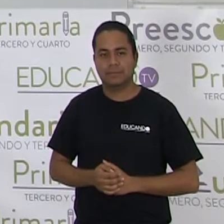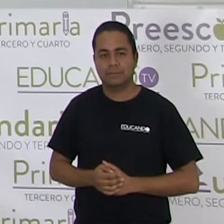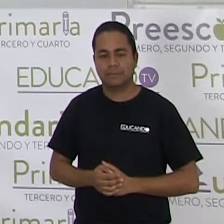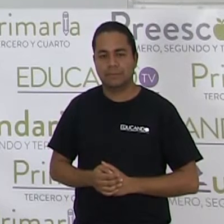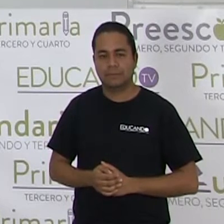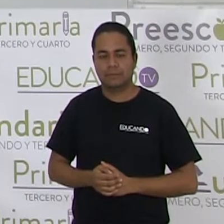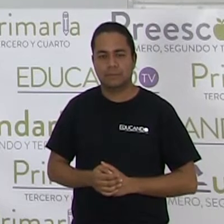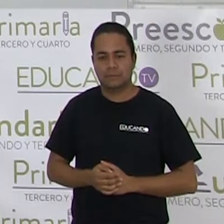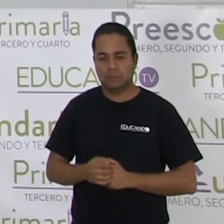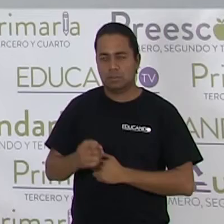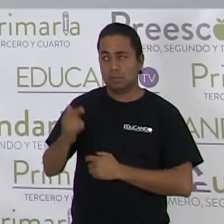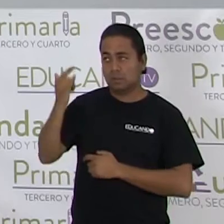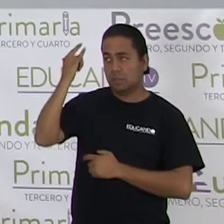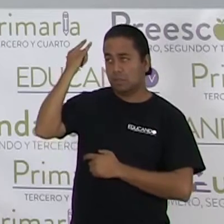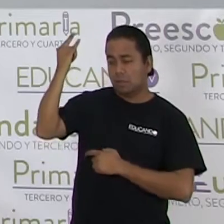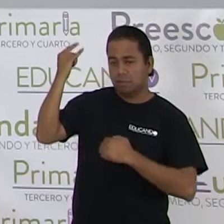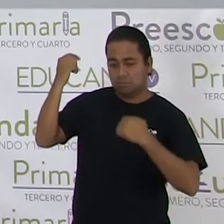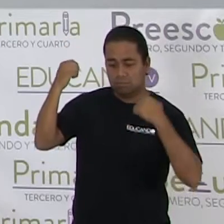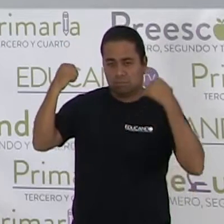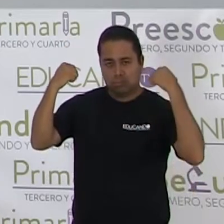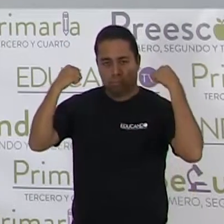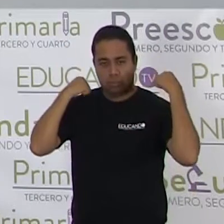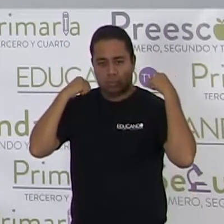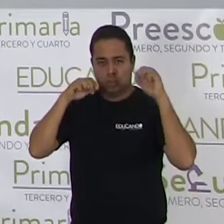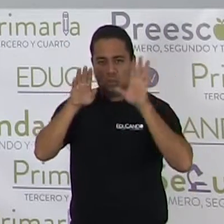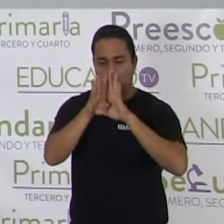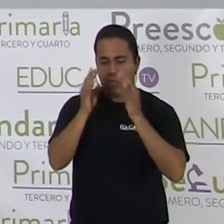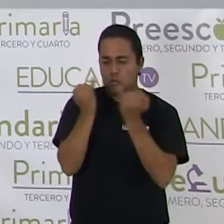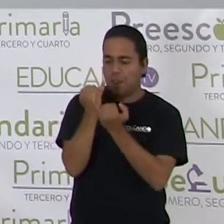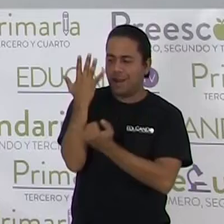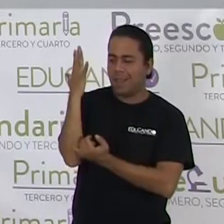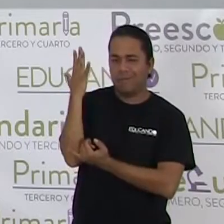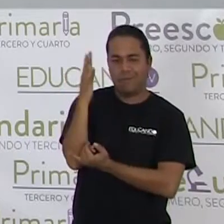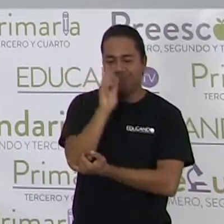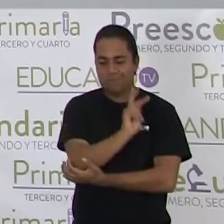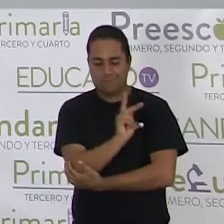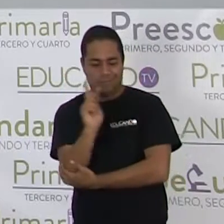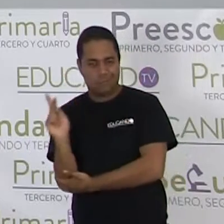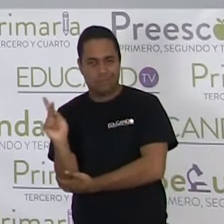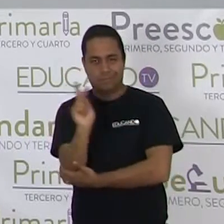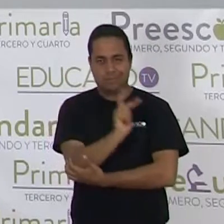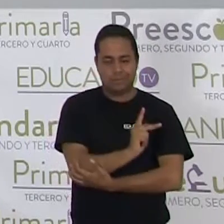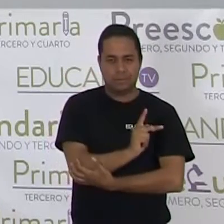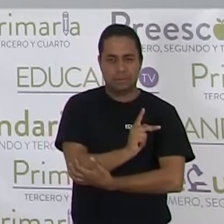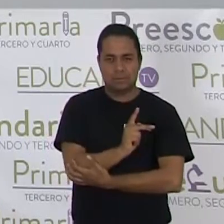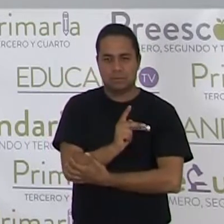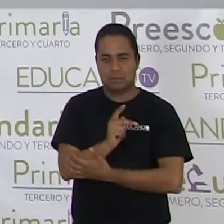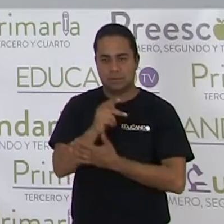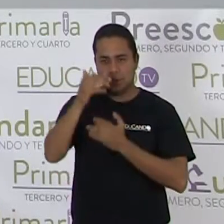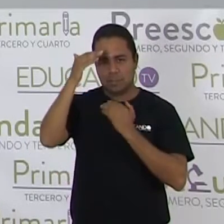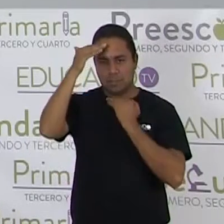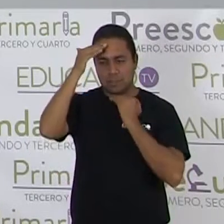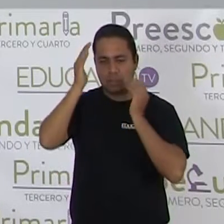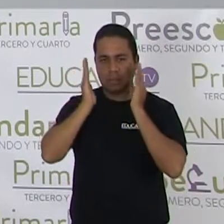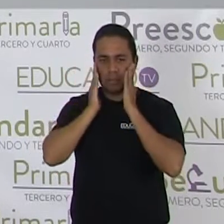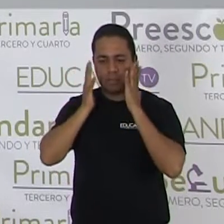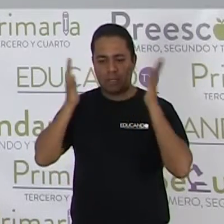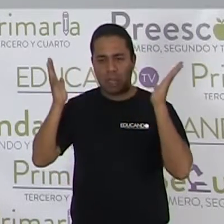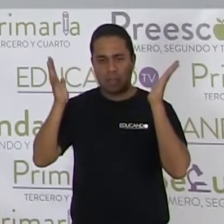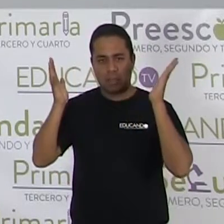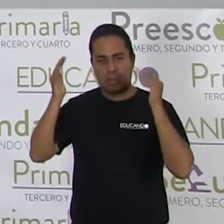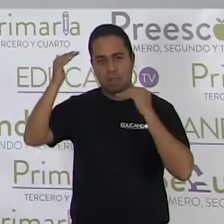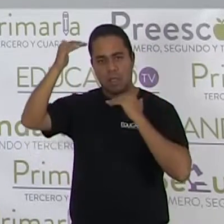es alto y robusto como un árbol. Tiene la cabeza grande y